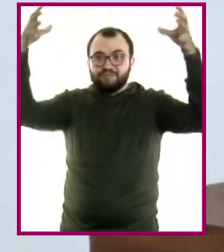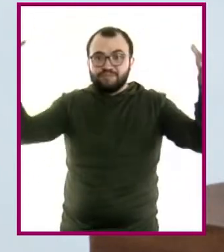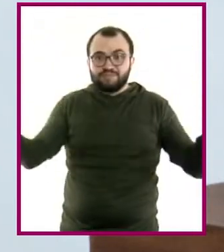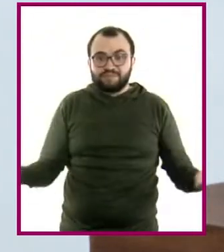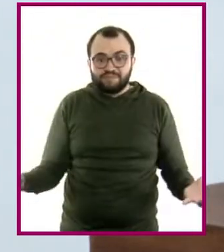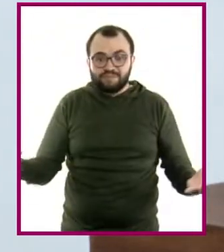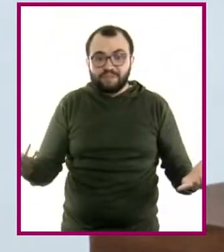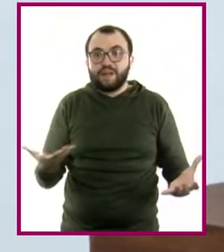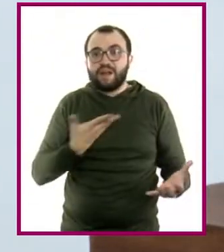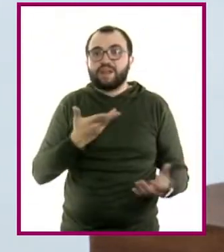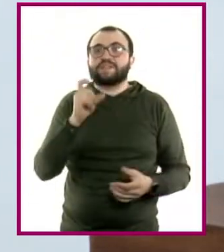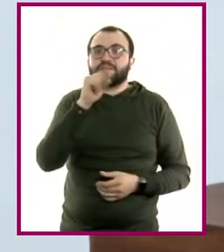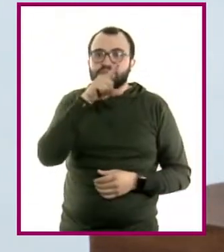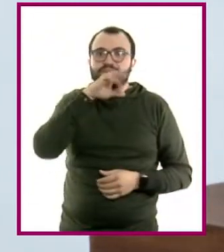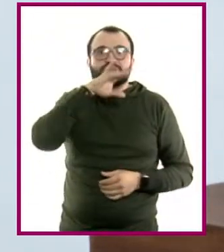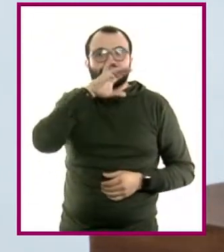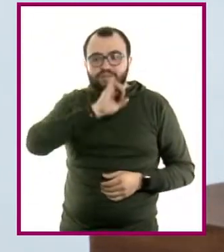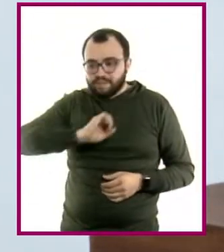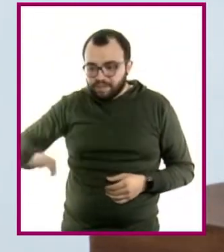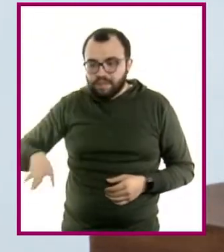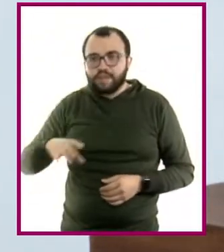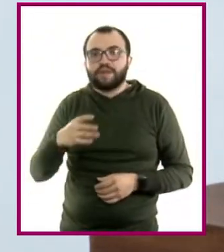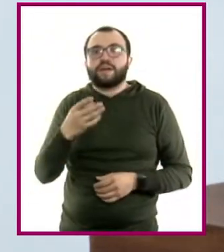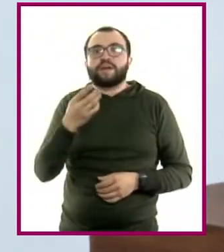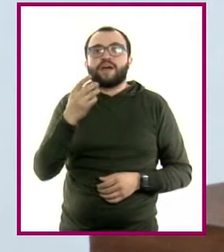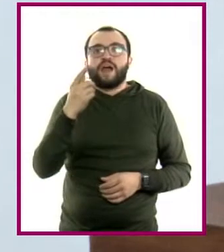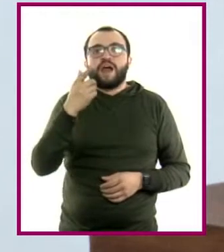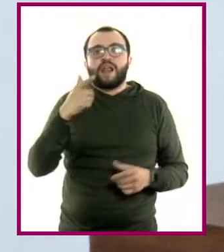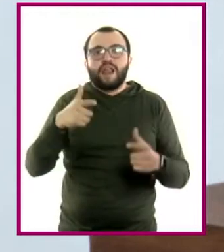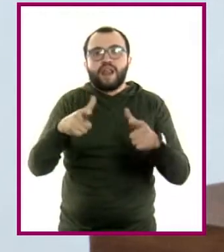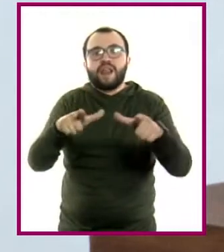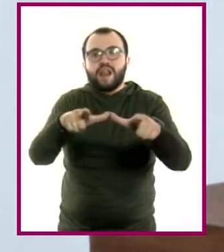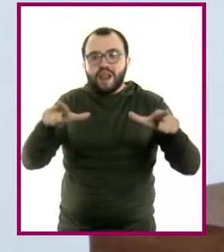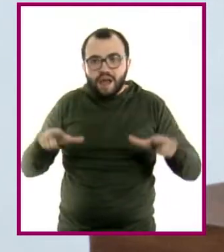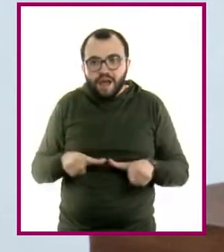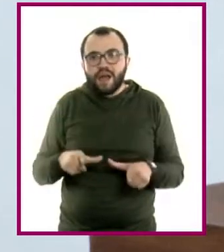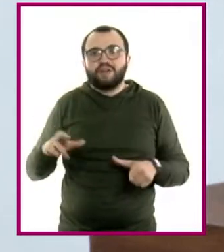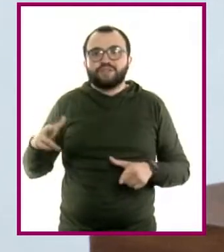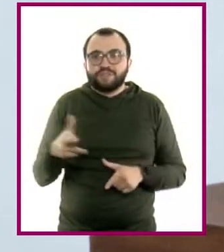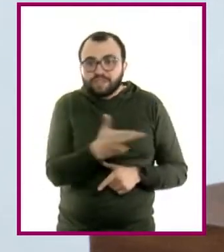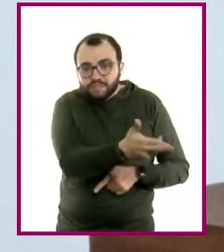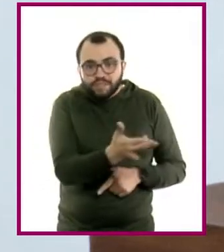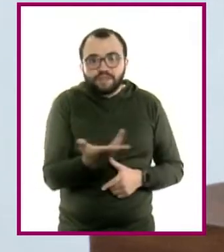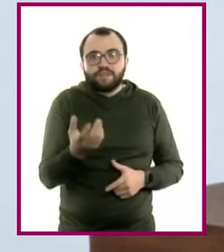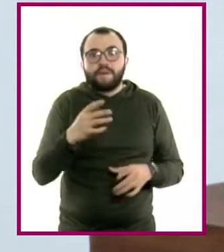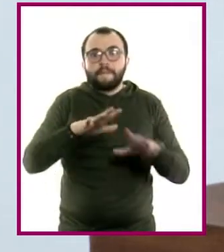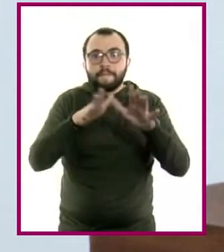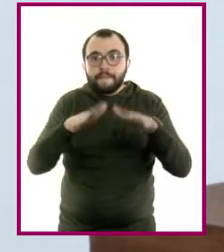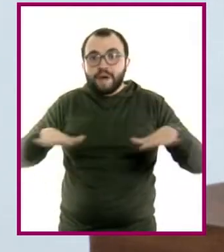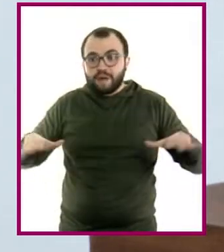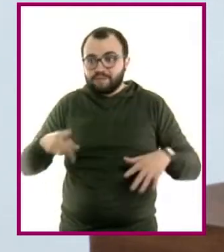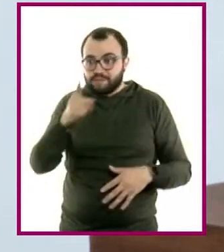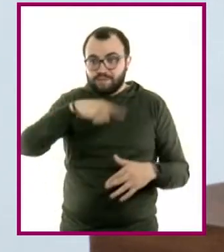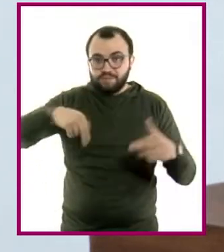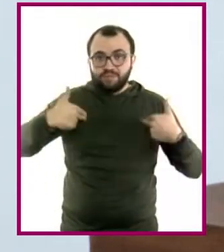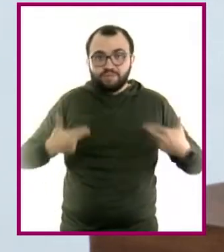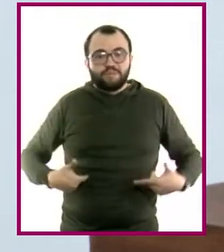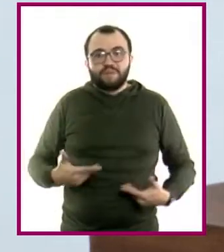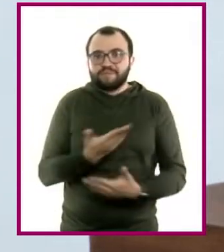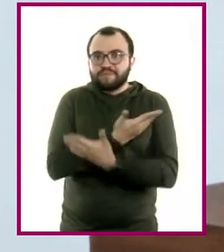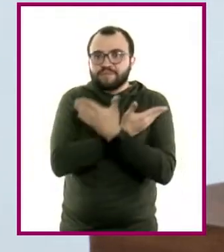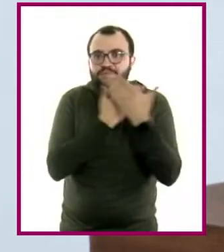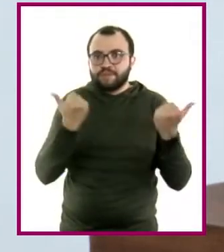suelos, ríos, lagos y mares. Es una situación triste debido a que los seres humanos no hemos sabido cuidar el entorno en